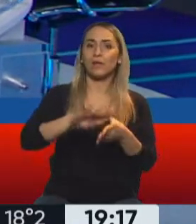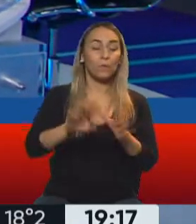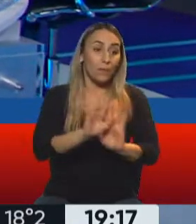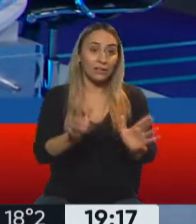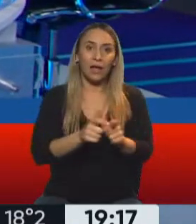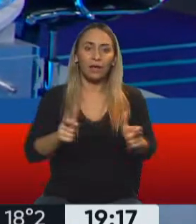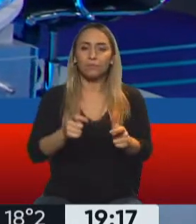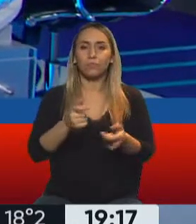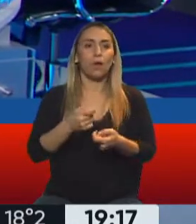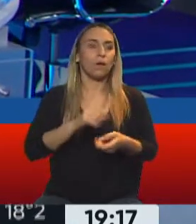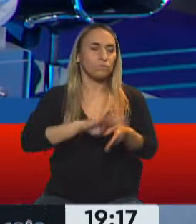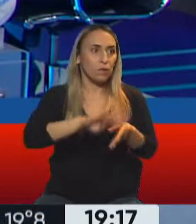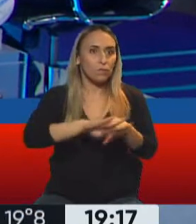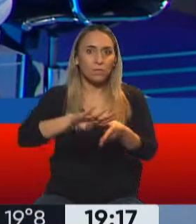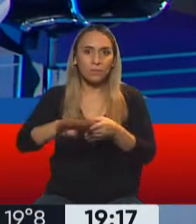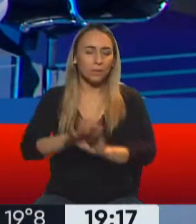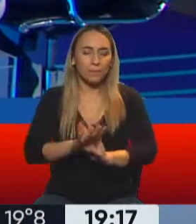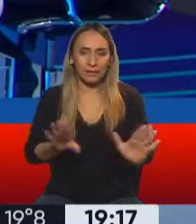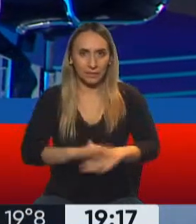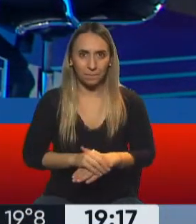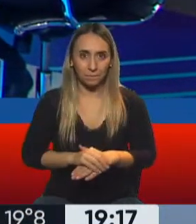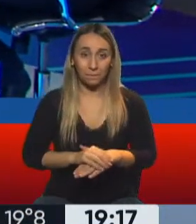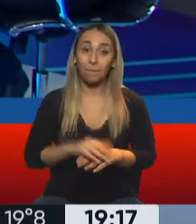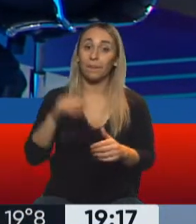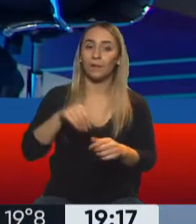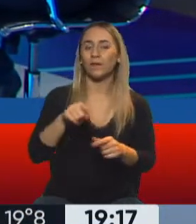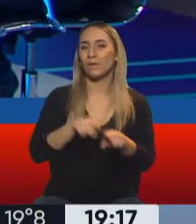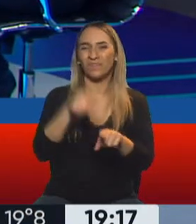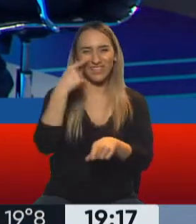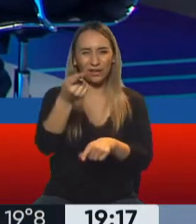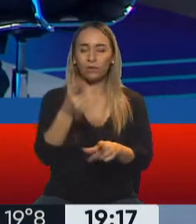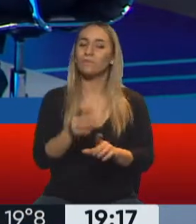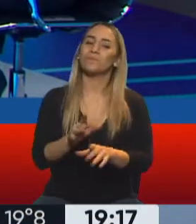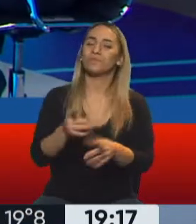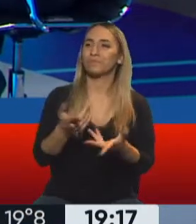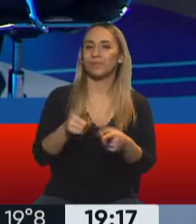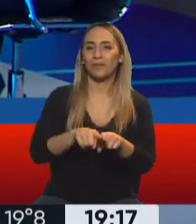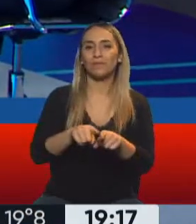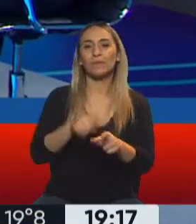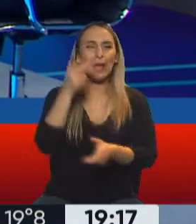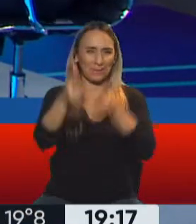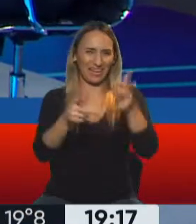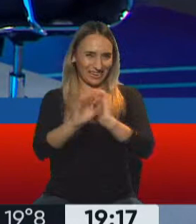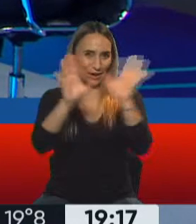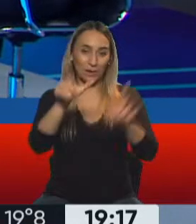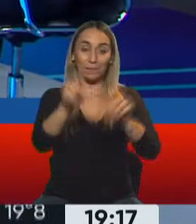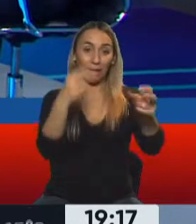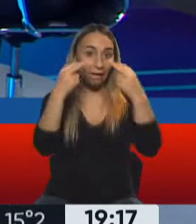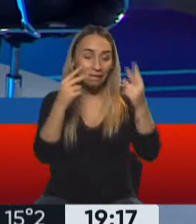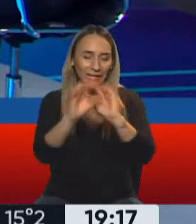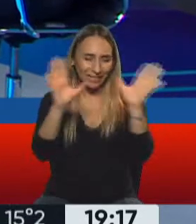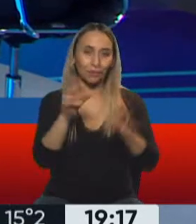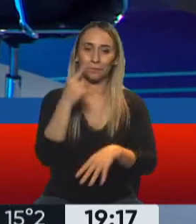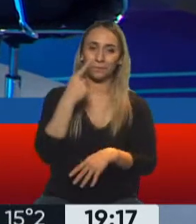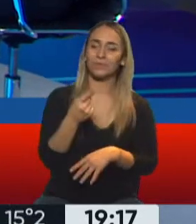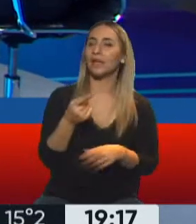financiar este déficit fiscal. Algo que, tenés que dejarle darle a la maquinita, ¿viste? En criollo sería un poco... Llevémoslo al llano para que nos entiendan todos. Exactamente, sería